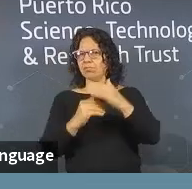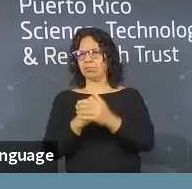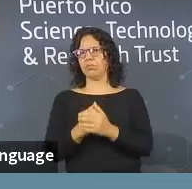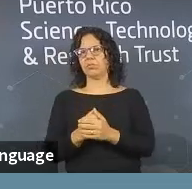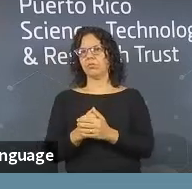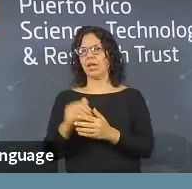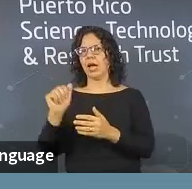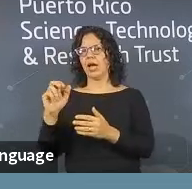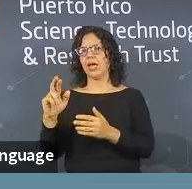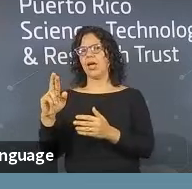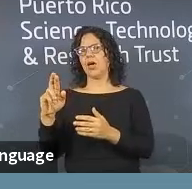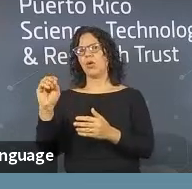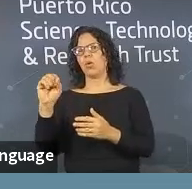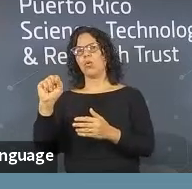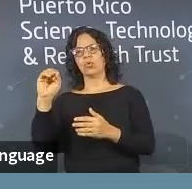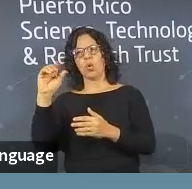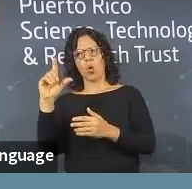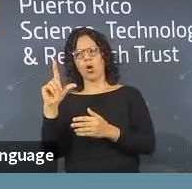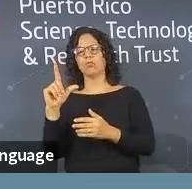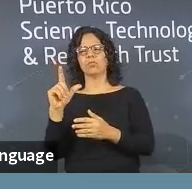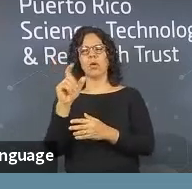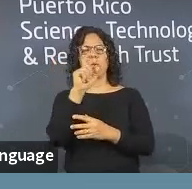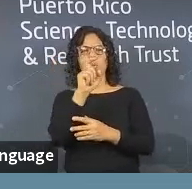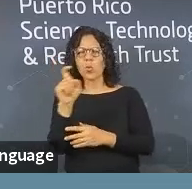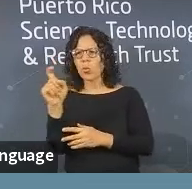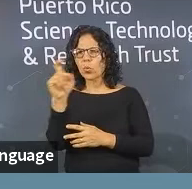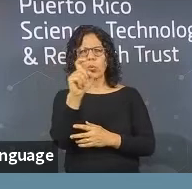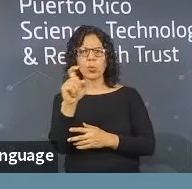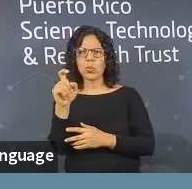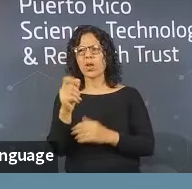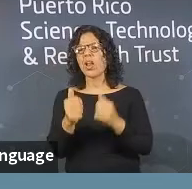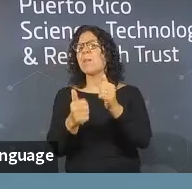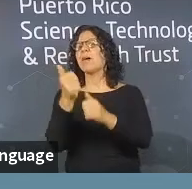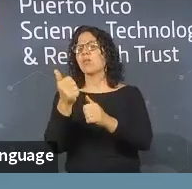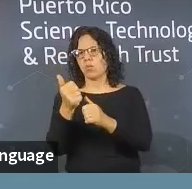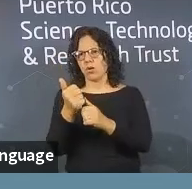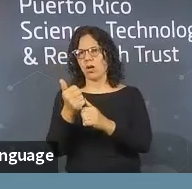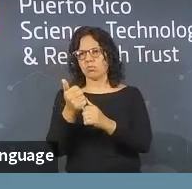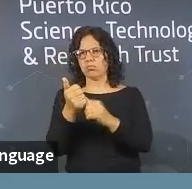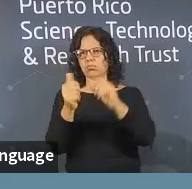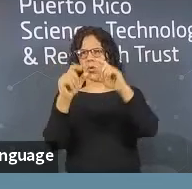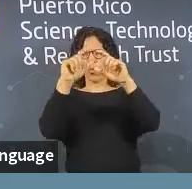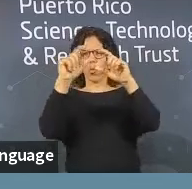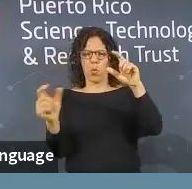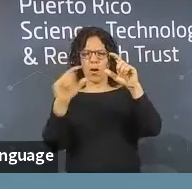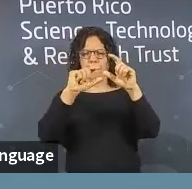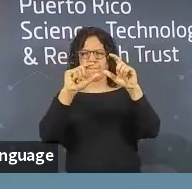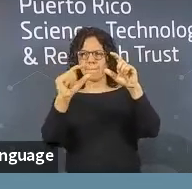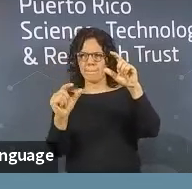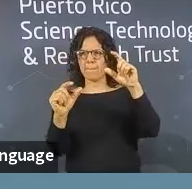donde hablaríamos de fumigación. La mayoría de los fumigantes que conocemos están en esta área, más de 50